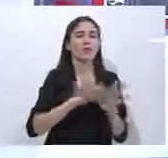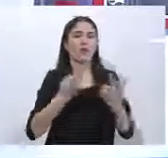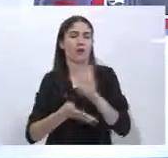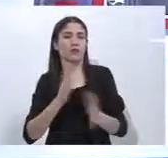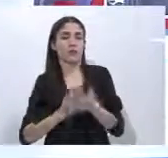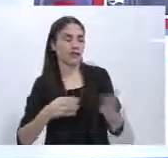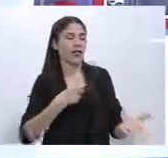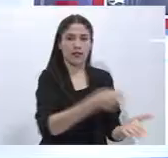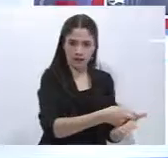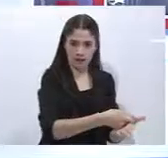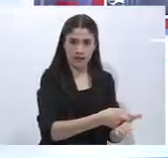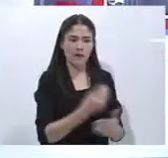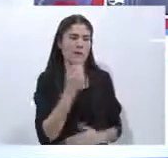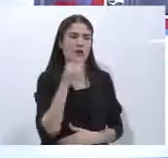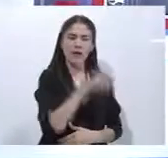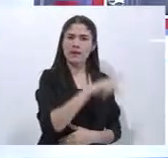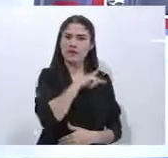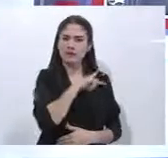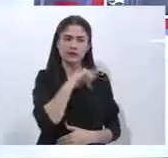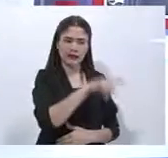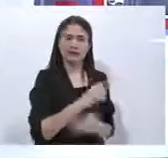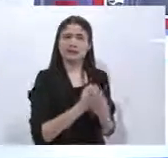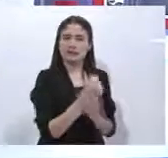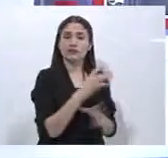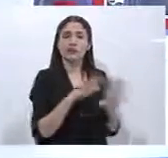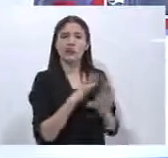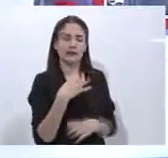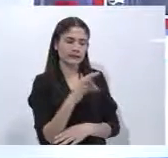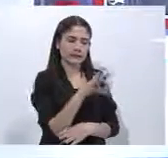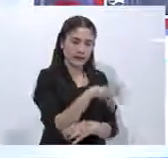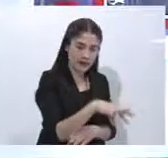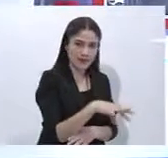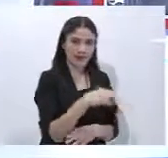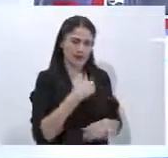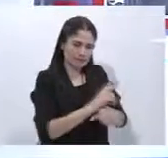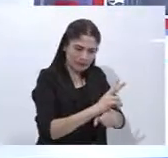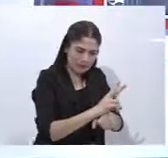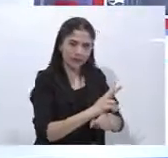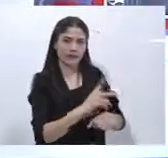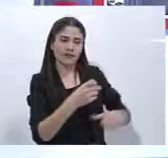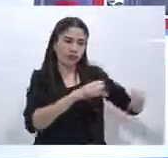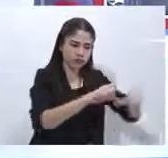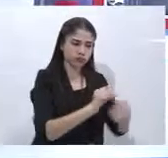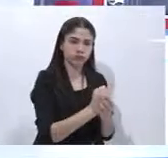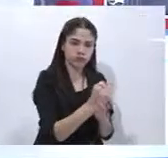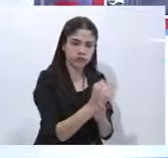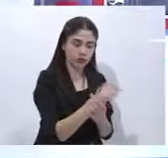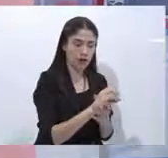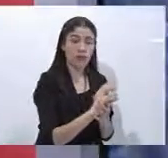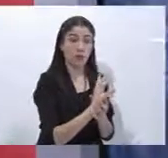semillas sembró una esperanza y esa esperanza es esto esto esto que recién vimos a este combate